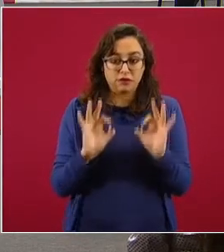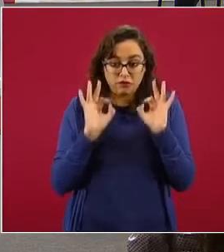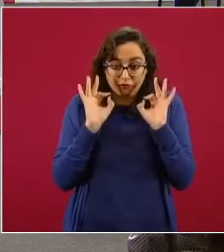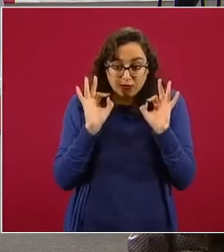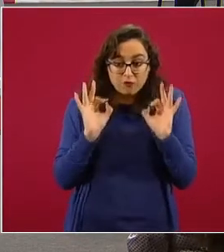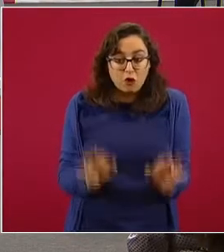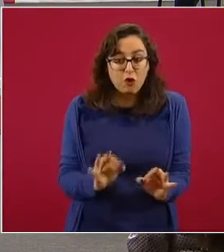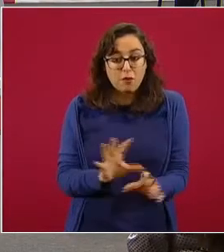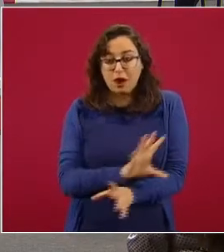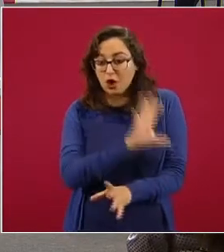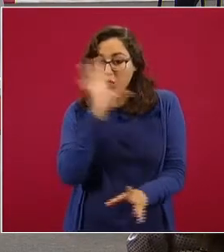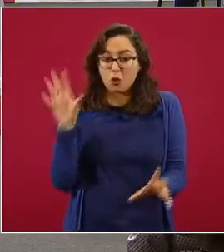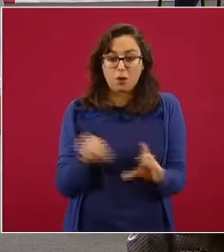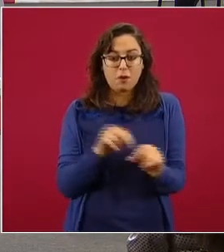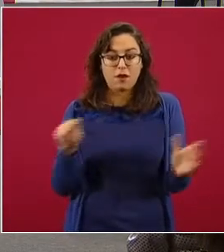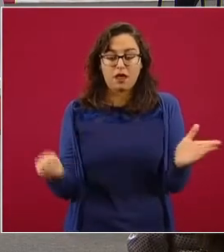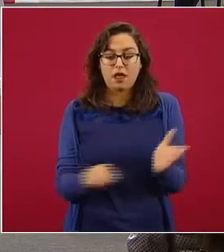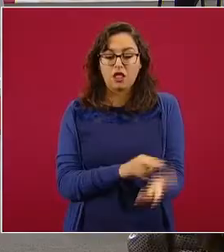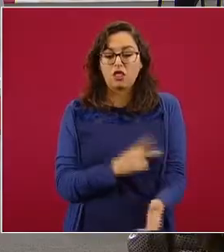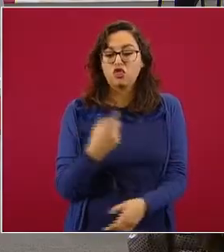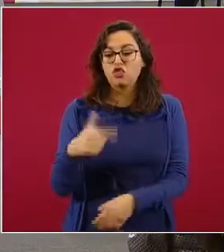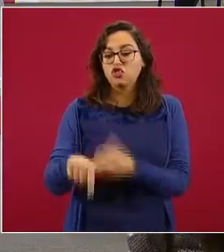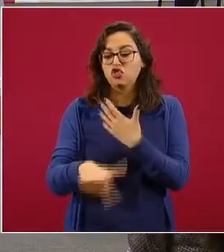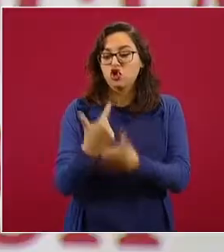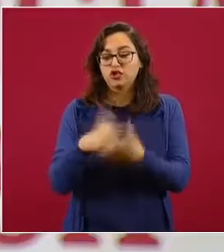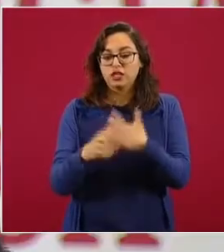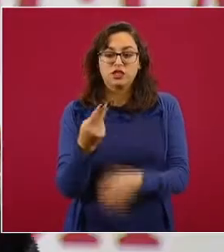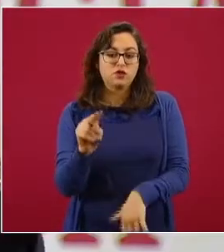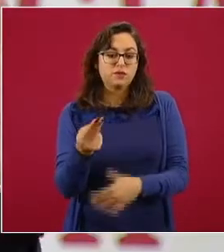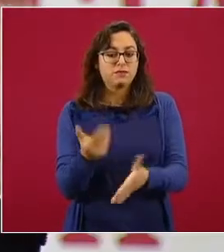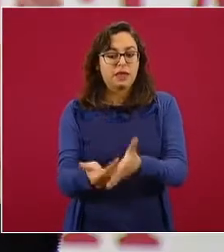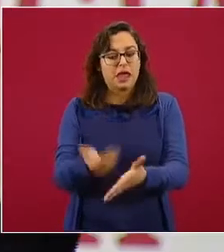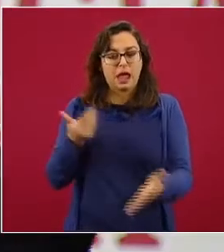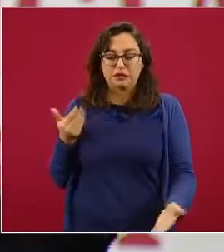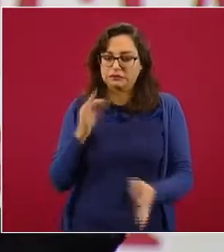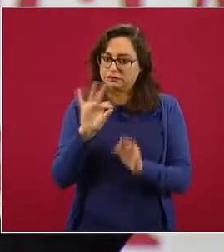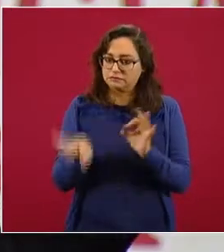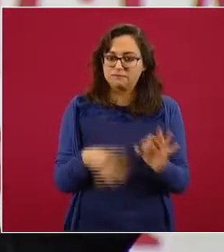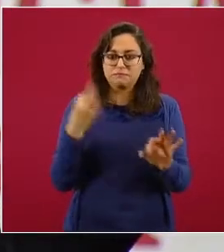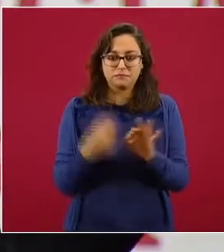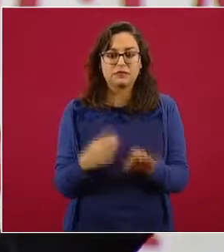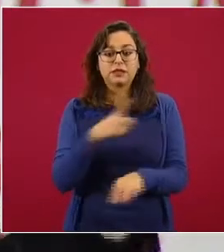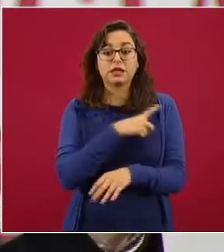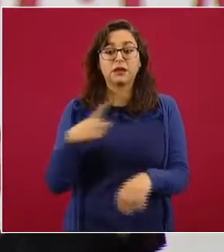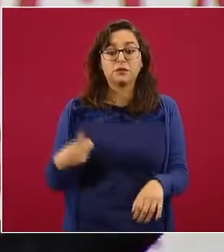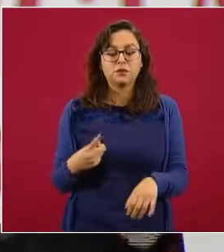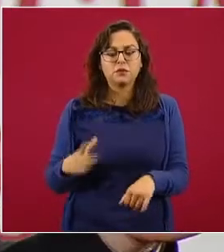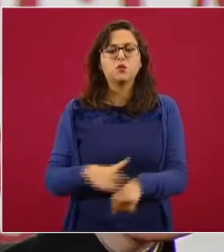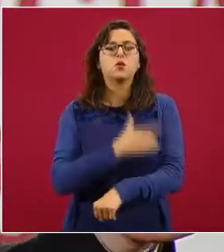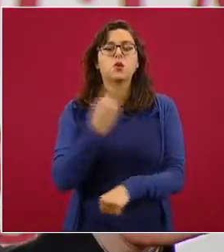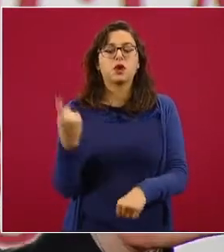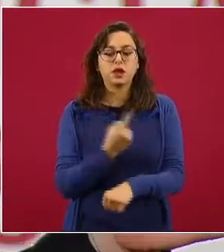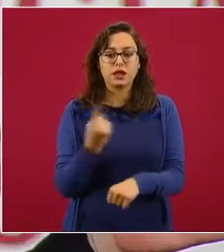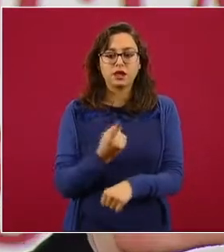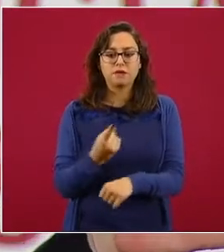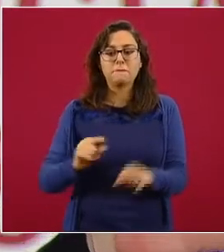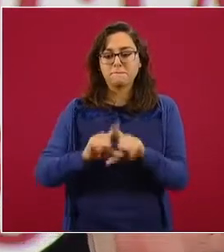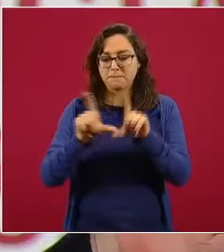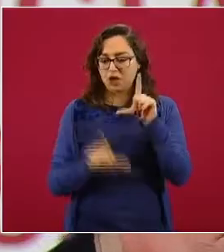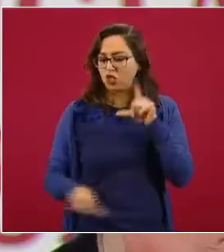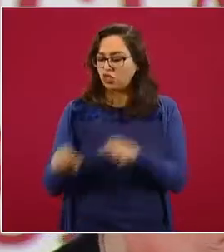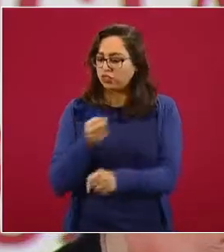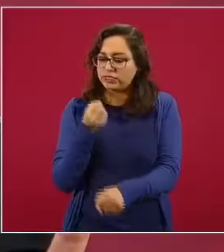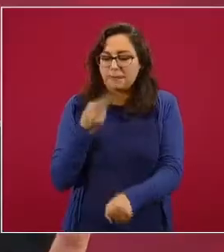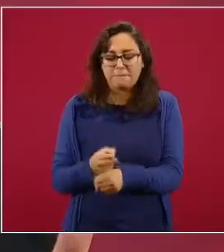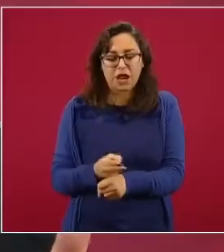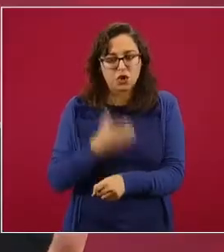todos sus términos antes del 12 de noviembre. ¿Por qué? Porque México quiere tener la certidumbre del acceso a esta vacuna antes de